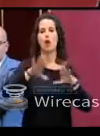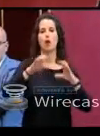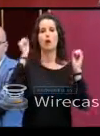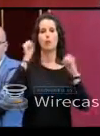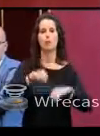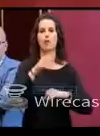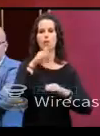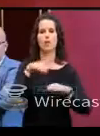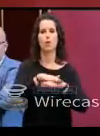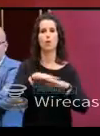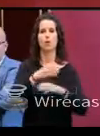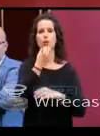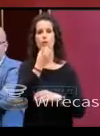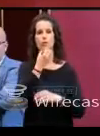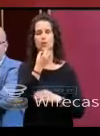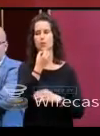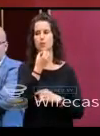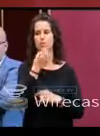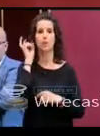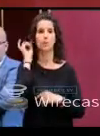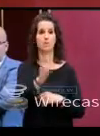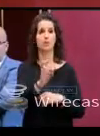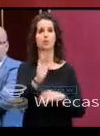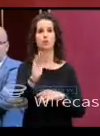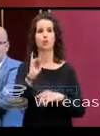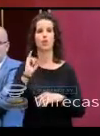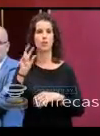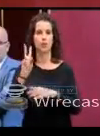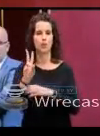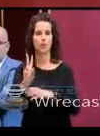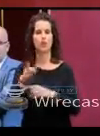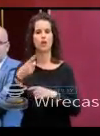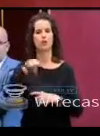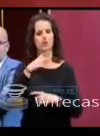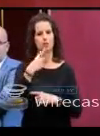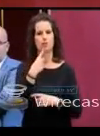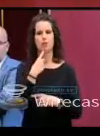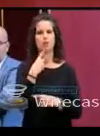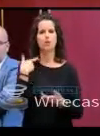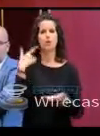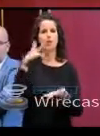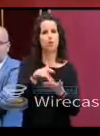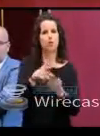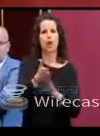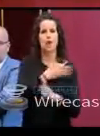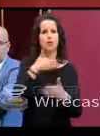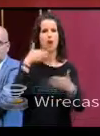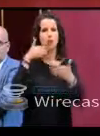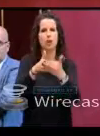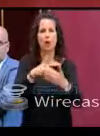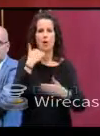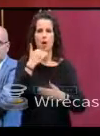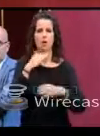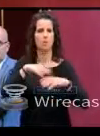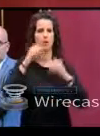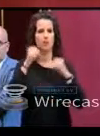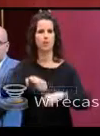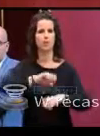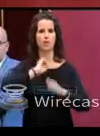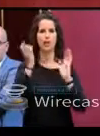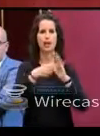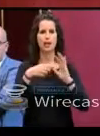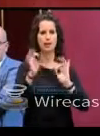gobierno socialista, viene de Izquierda Unida. Pero, como le he dicho, nosotros en su momento no pusimos obstáculo alguno a la aprobación de la ley con esa